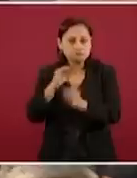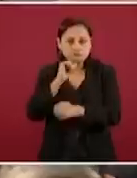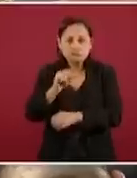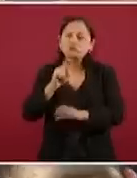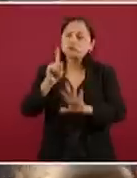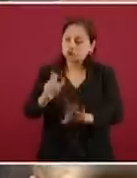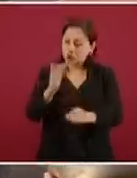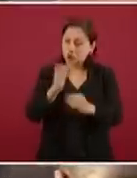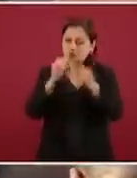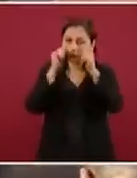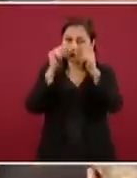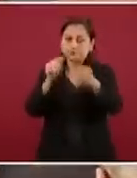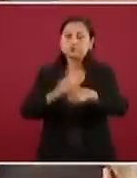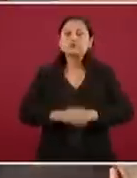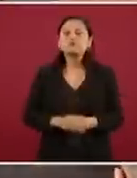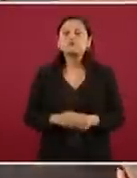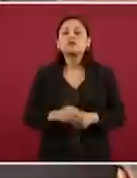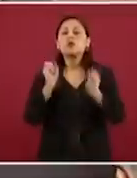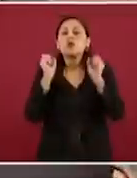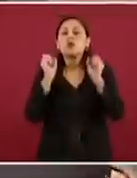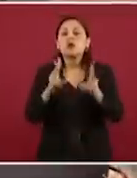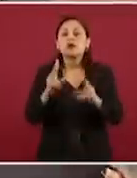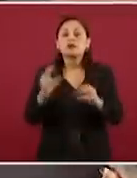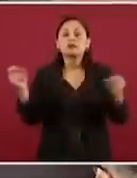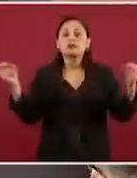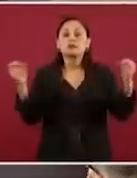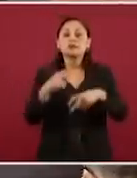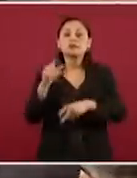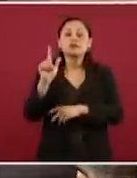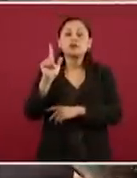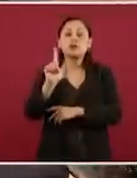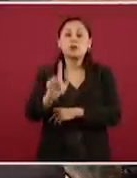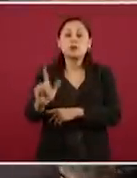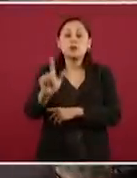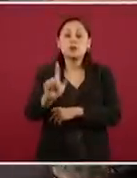bien, pues nos vemos el lunes.